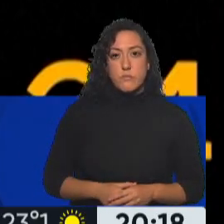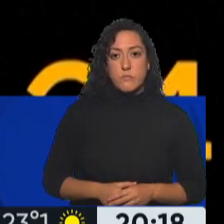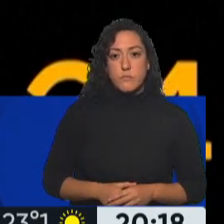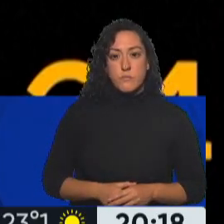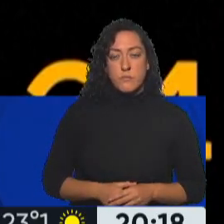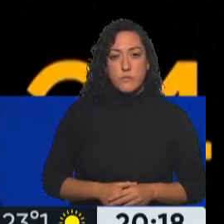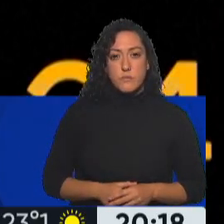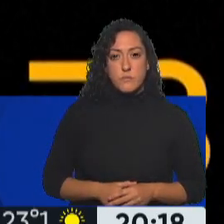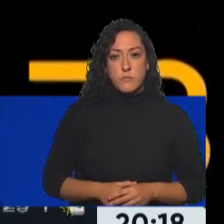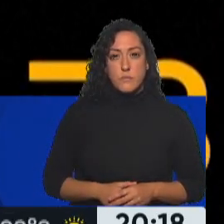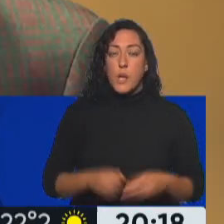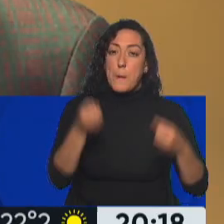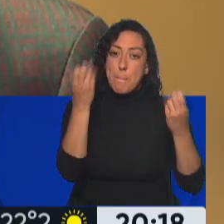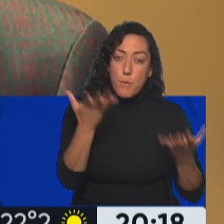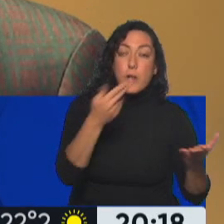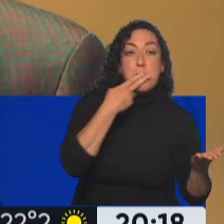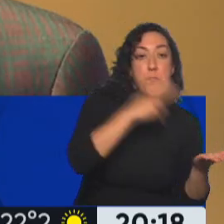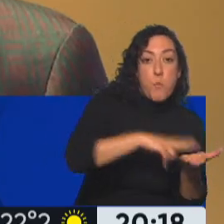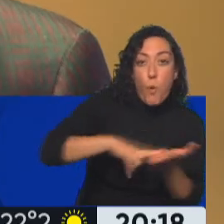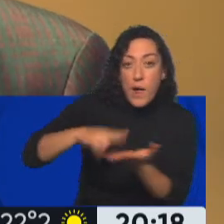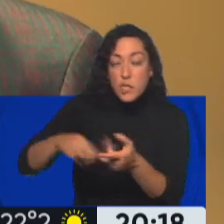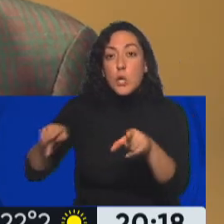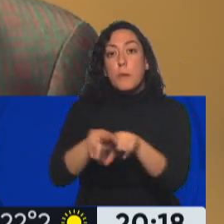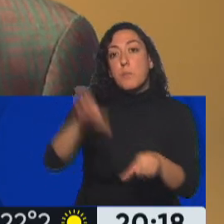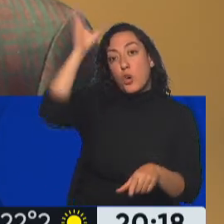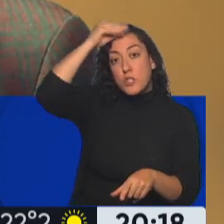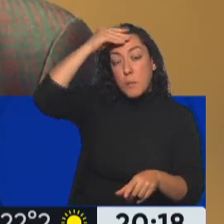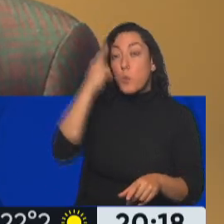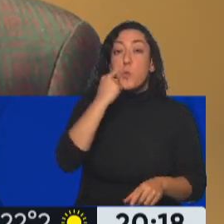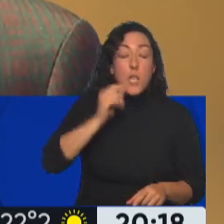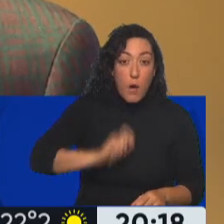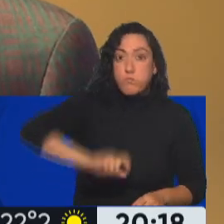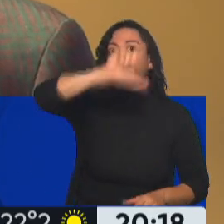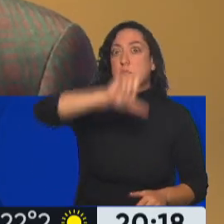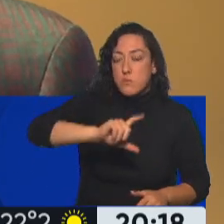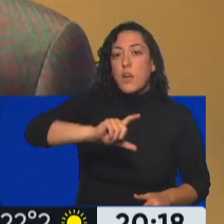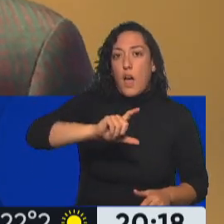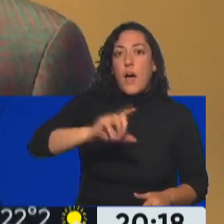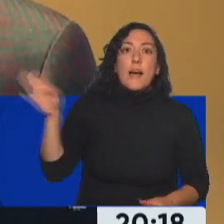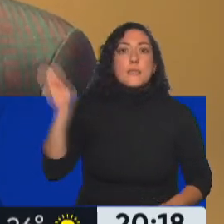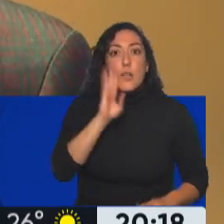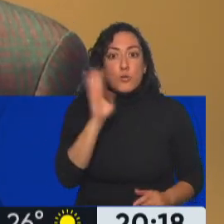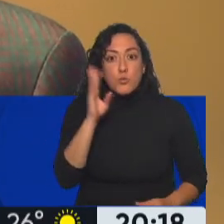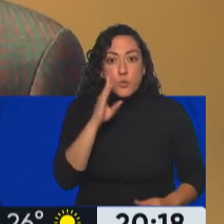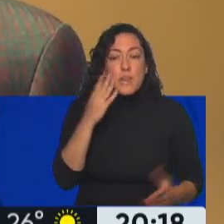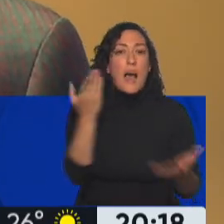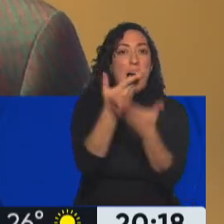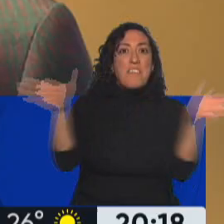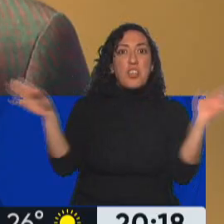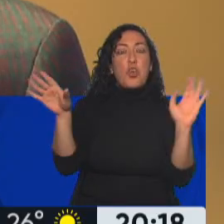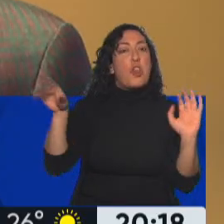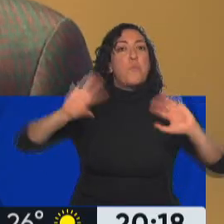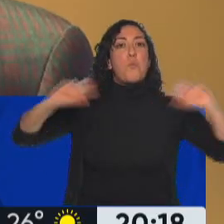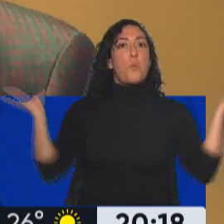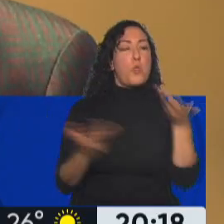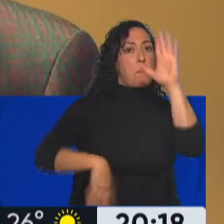porque esta idea de subir las tarifas como ha hecho Trump, en un solo día logró que Estados Unidos, que era uno de los países más abiertos del mundo,